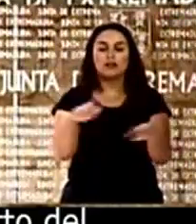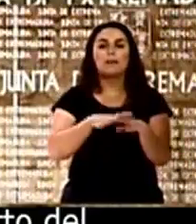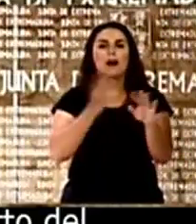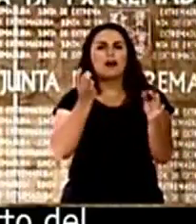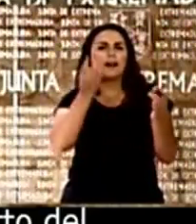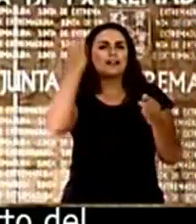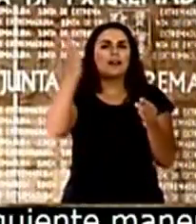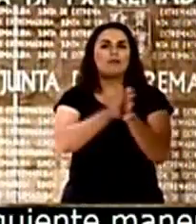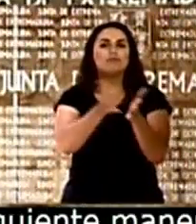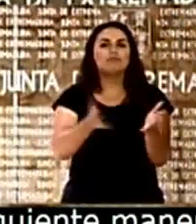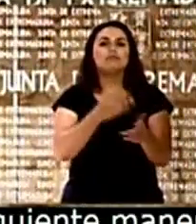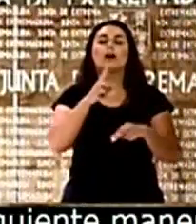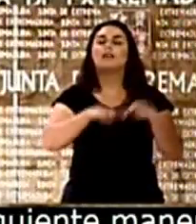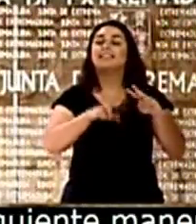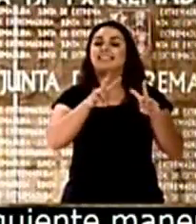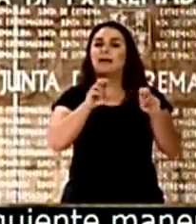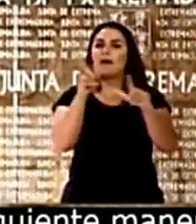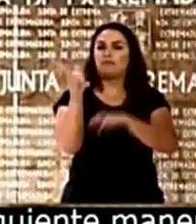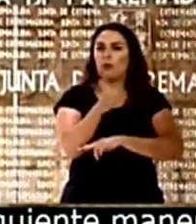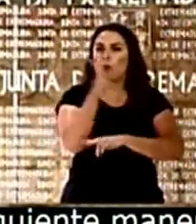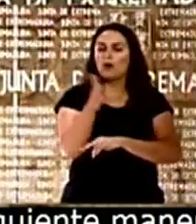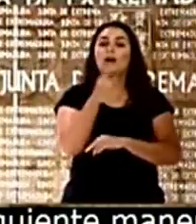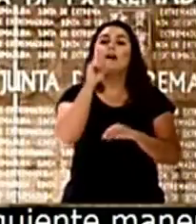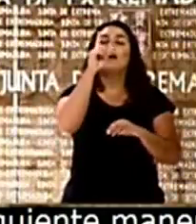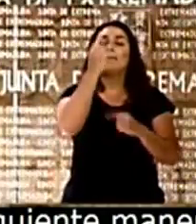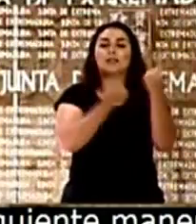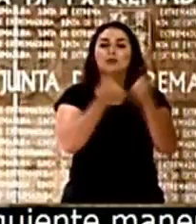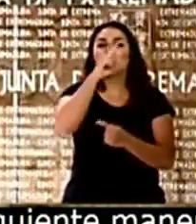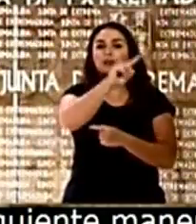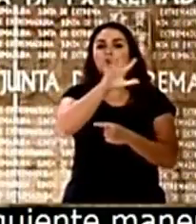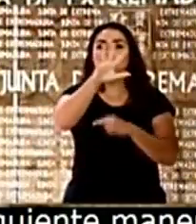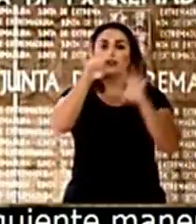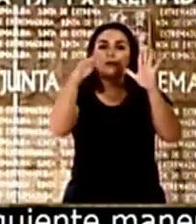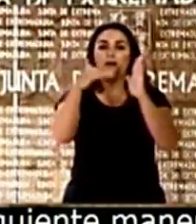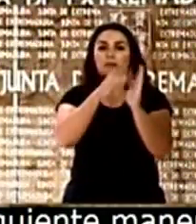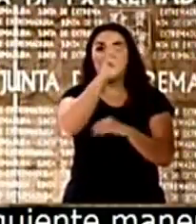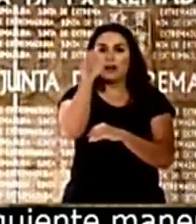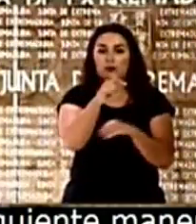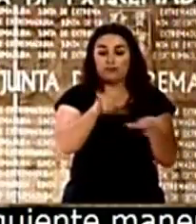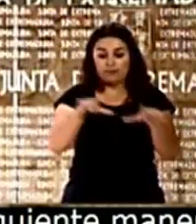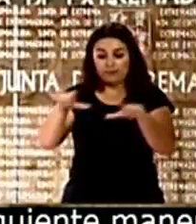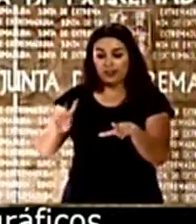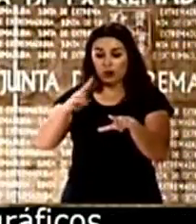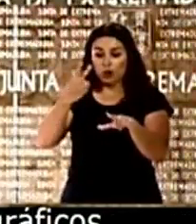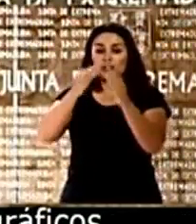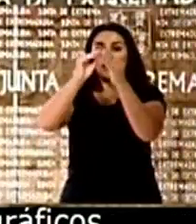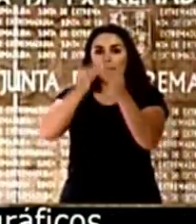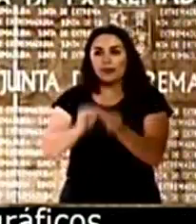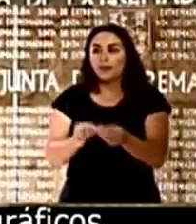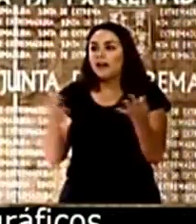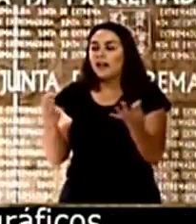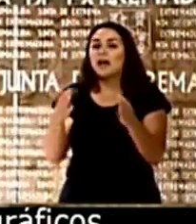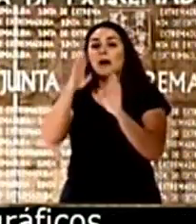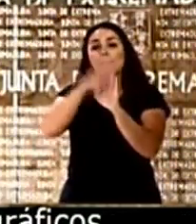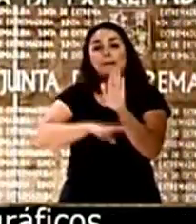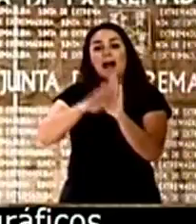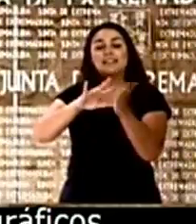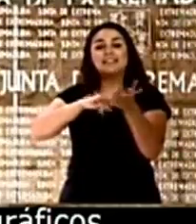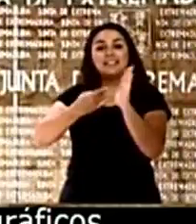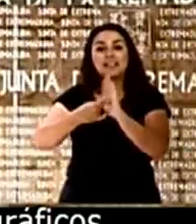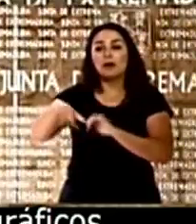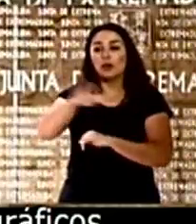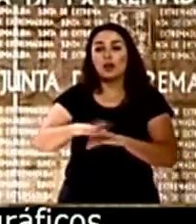creatividad y la producción de materiales gráficos, tiene un presupuesto de 159.000 euros. El lote 2, que consiste en la elaboración del plan de medios y